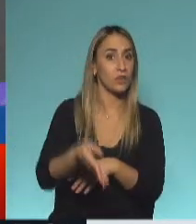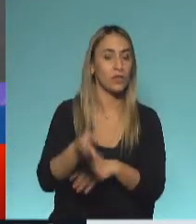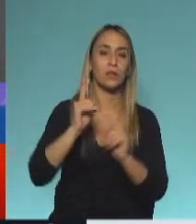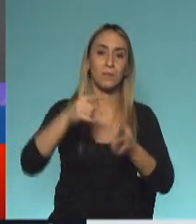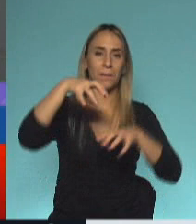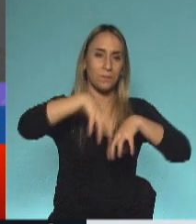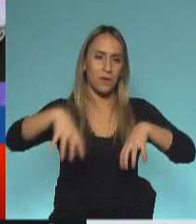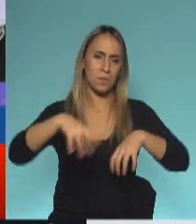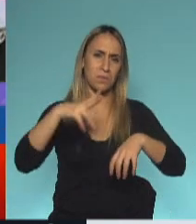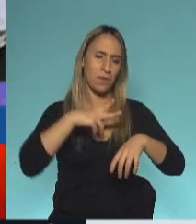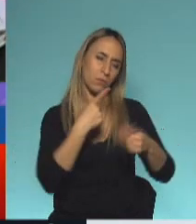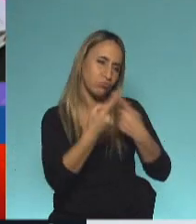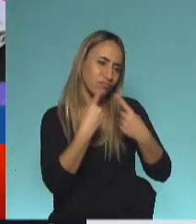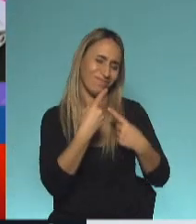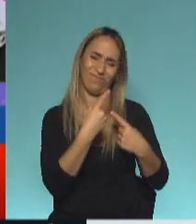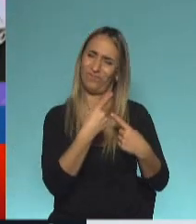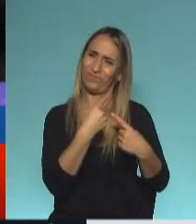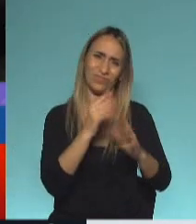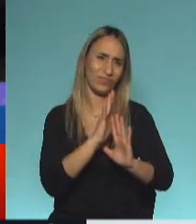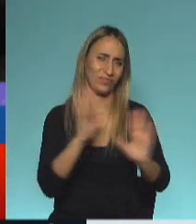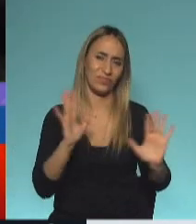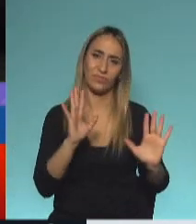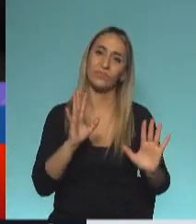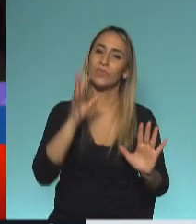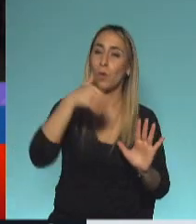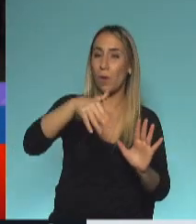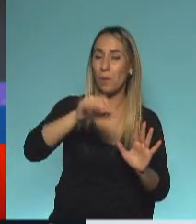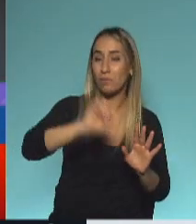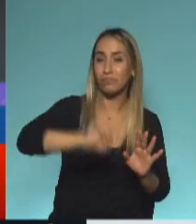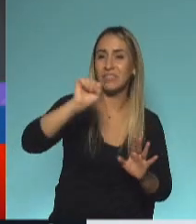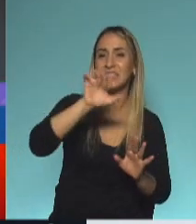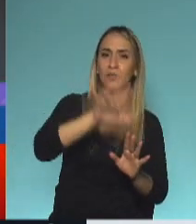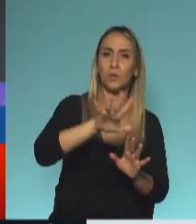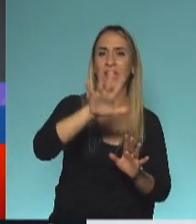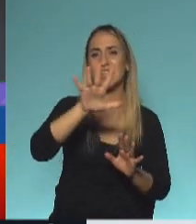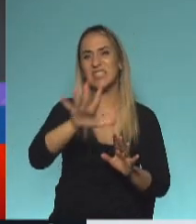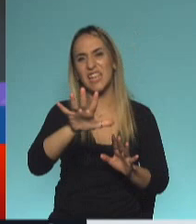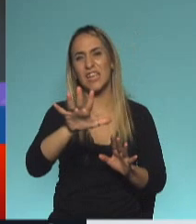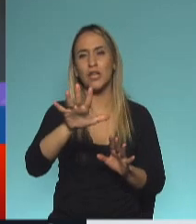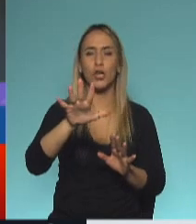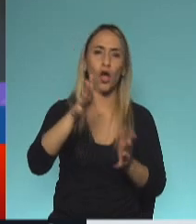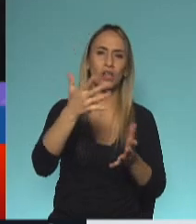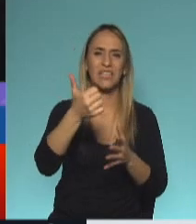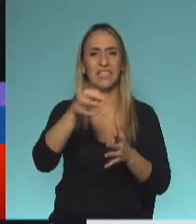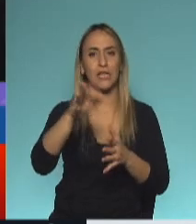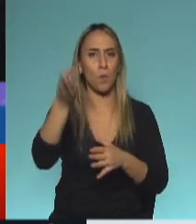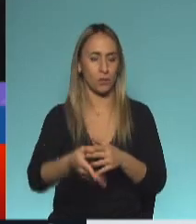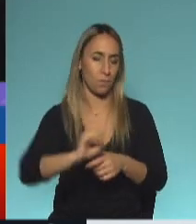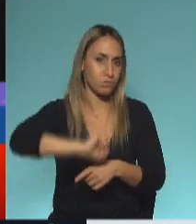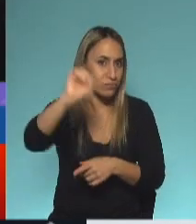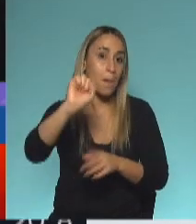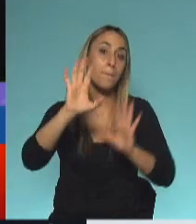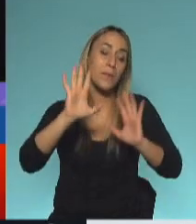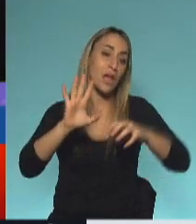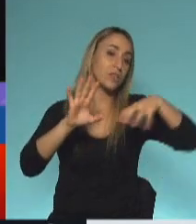disienten dicen no la inflación va a ser más cercana al 45 50 por ciento pero si hay un punto en común entre el sector privado del sector